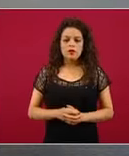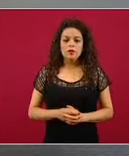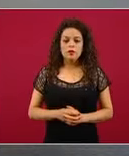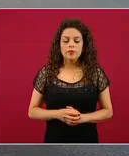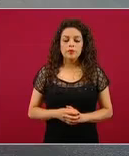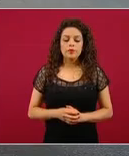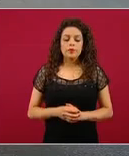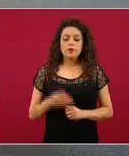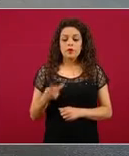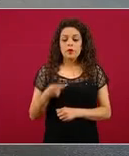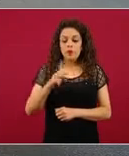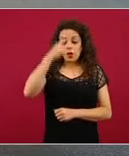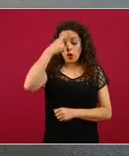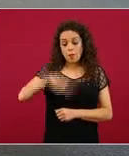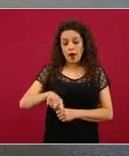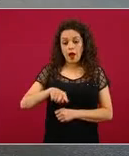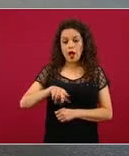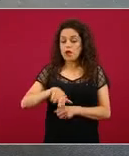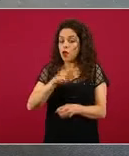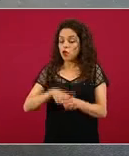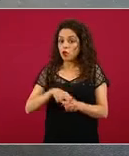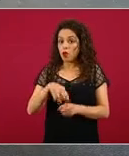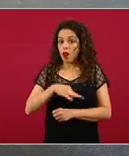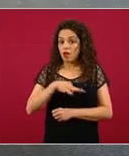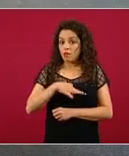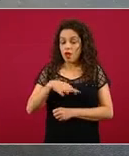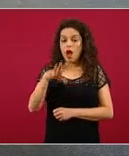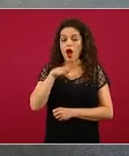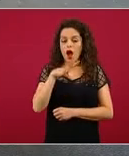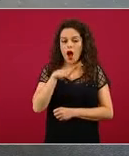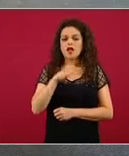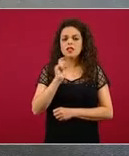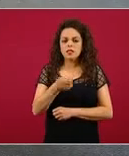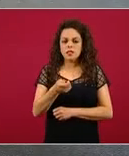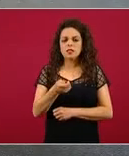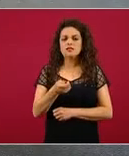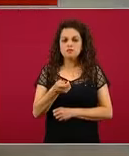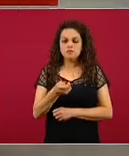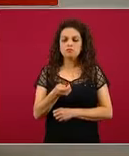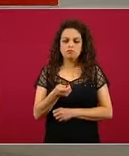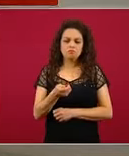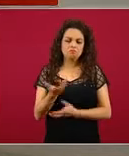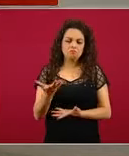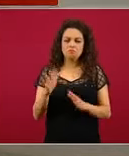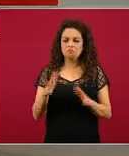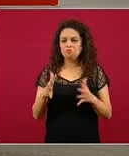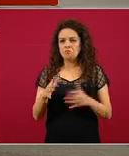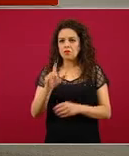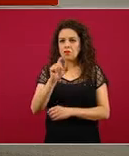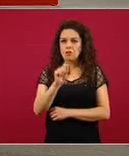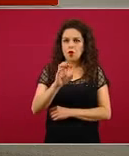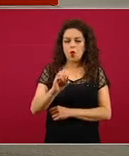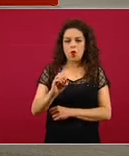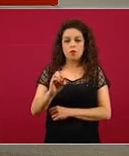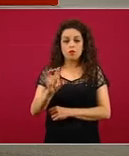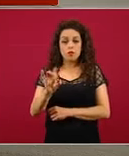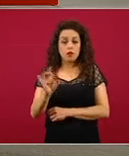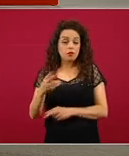la infección natural, existe un conjunto ya razonablemente amplio, unos 20, 30,